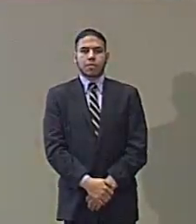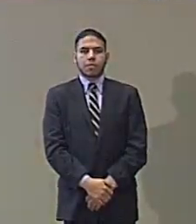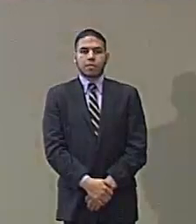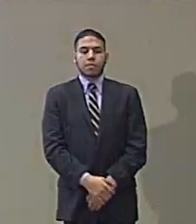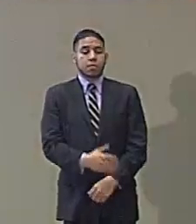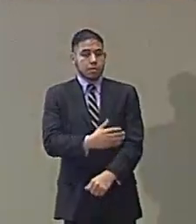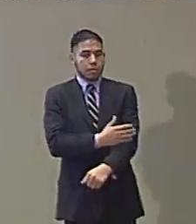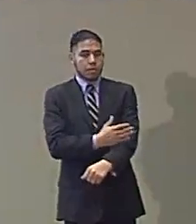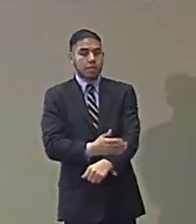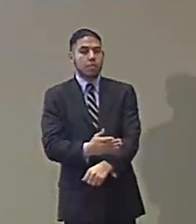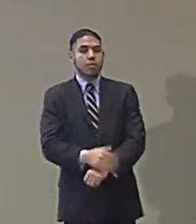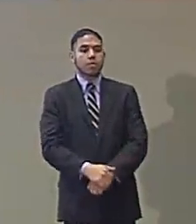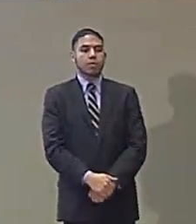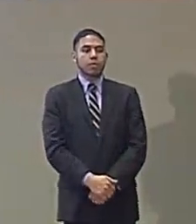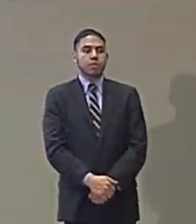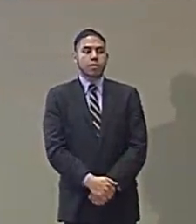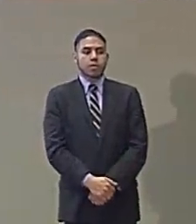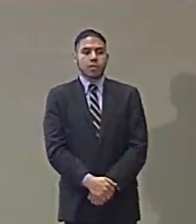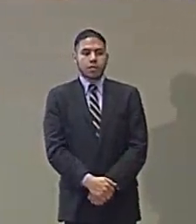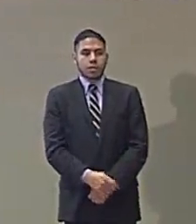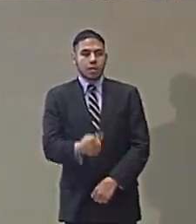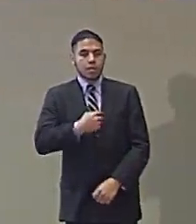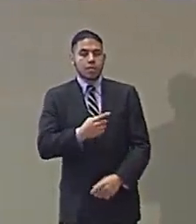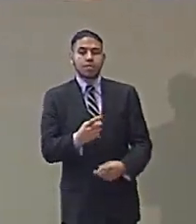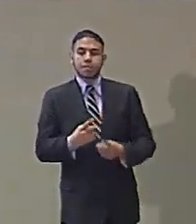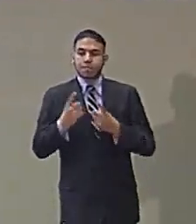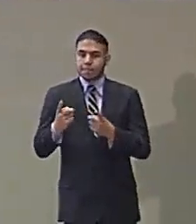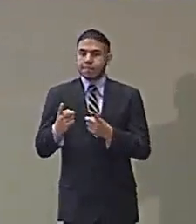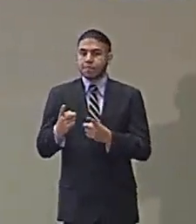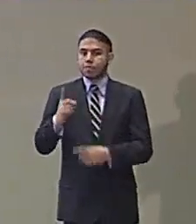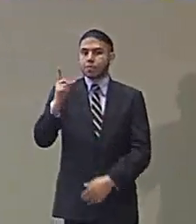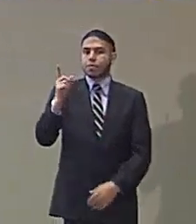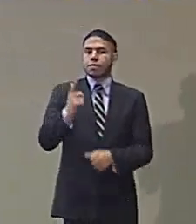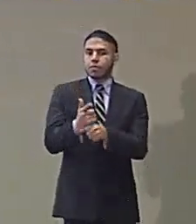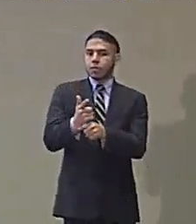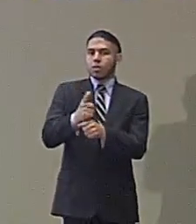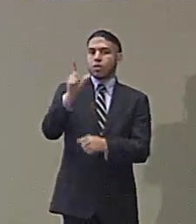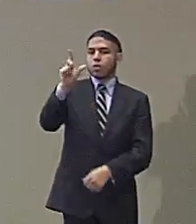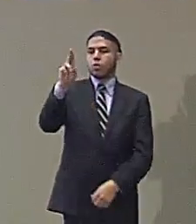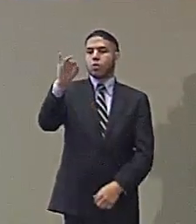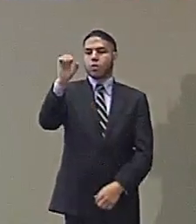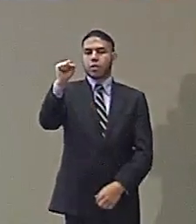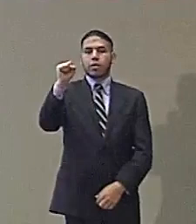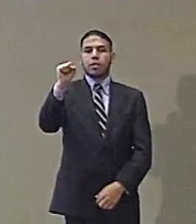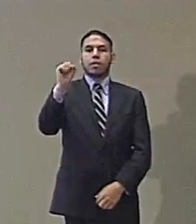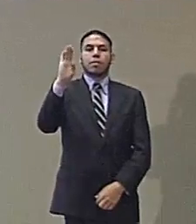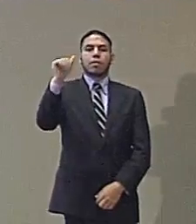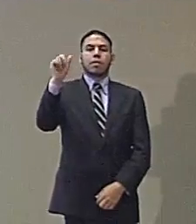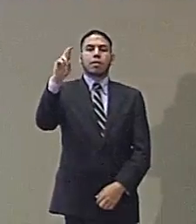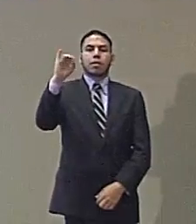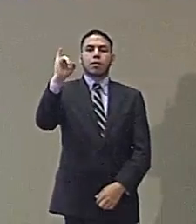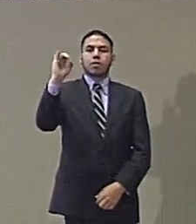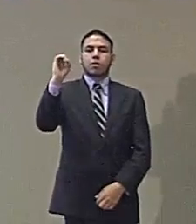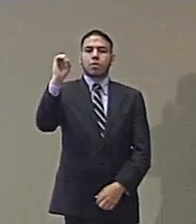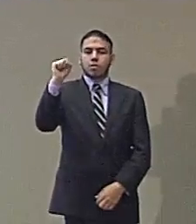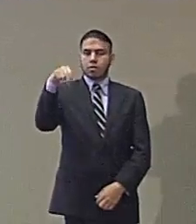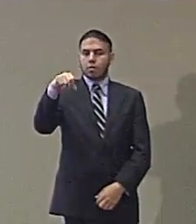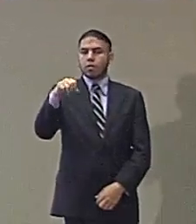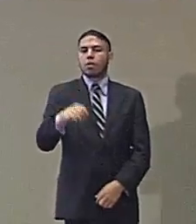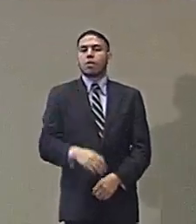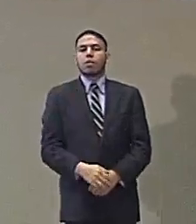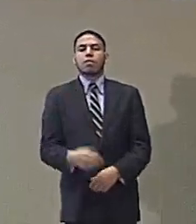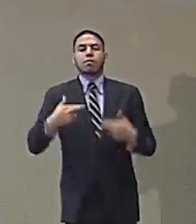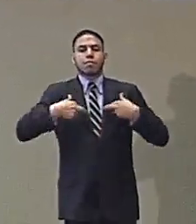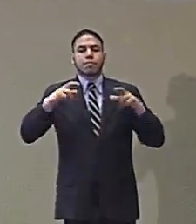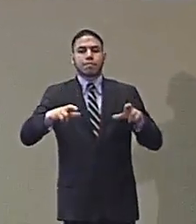a continuación cedemos el uso de la palabra al licenciado luís barrios representante del consejo nacional empresarial turístico